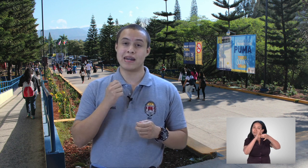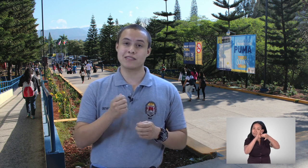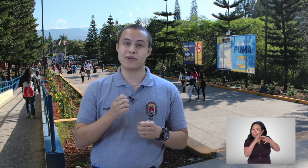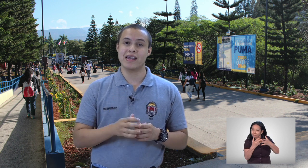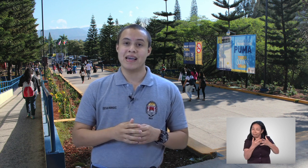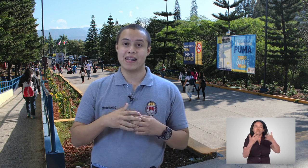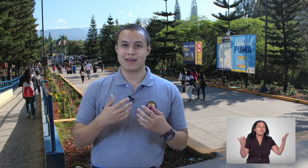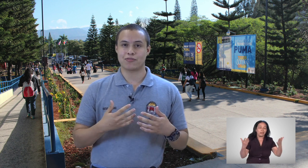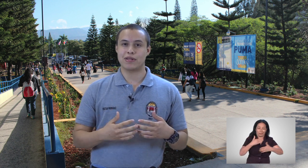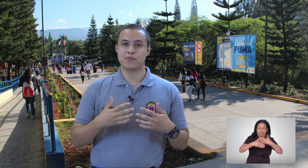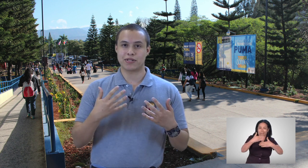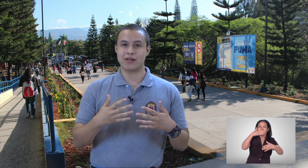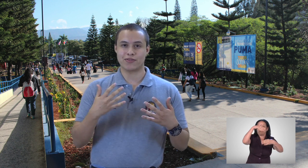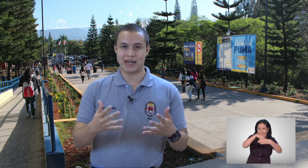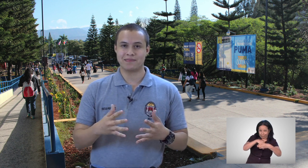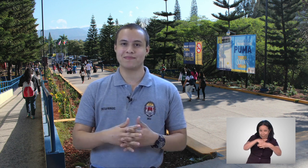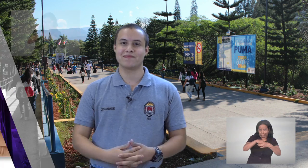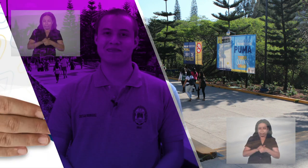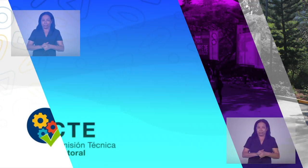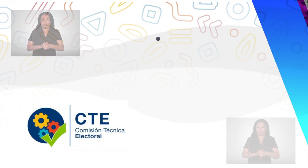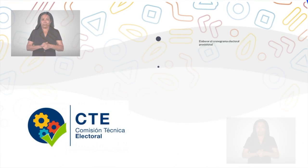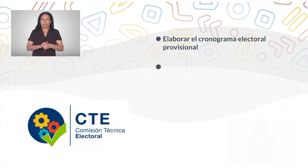Electoral Nacional la realización del proceso electoral.